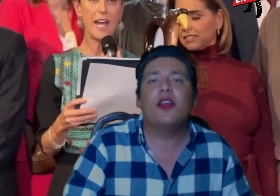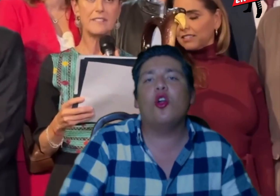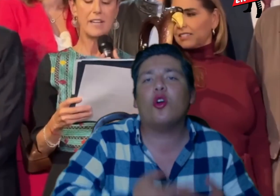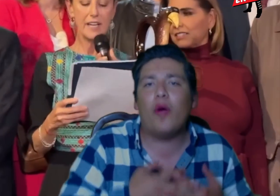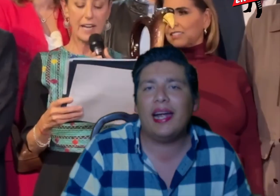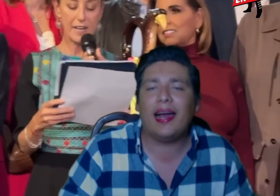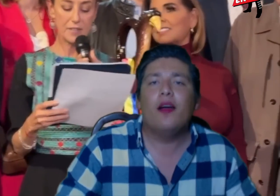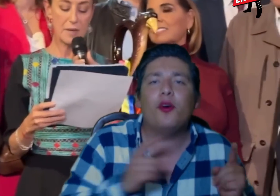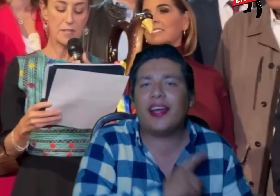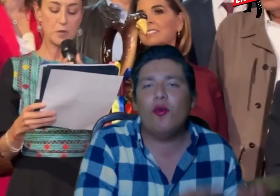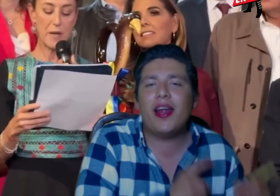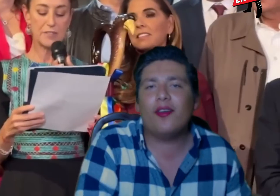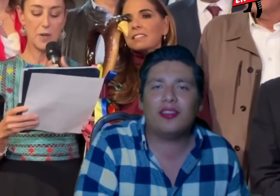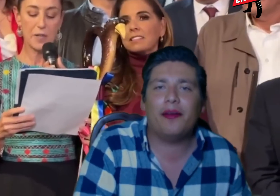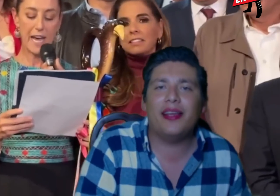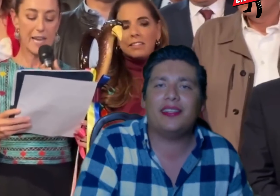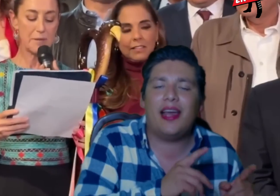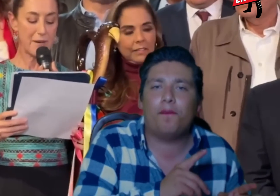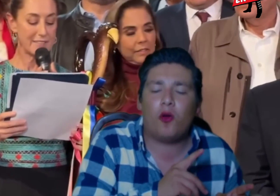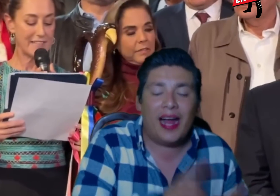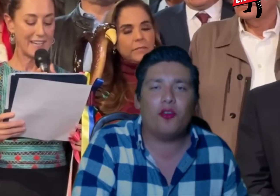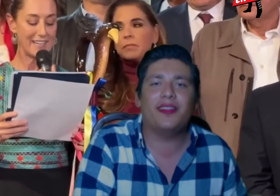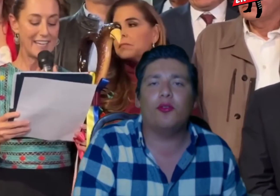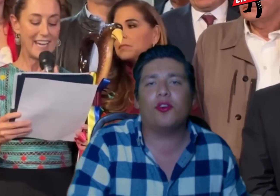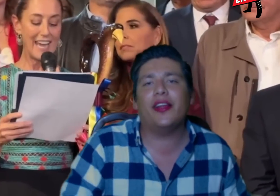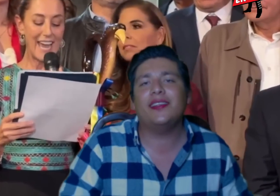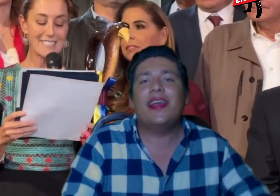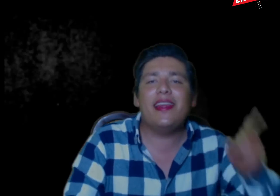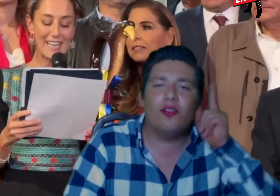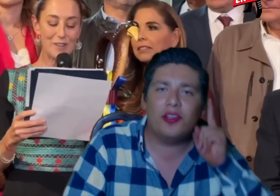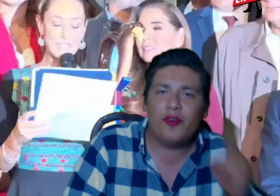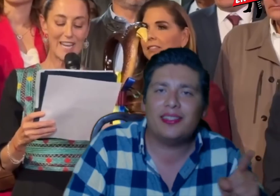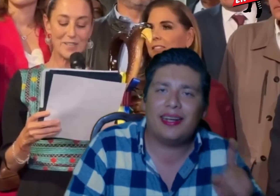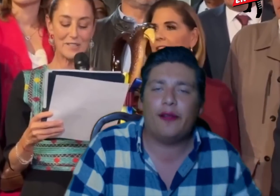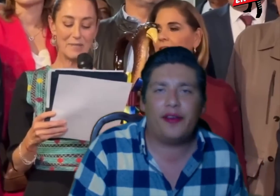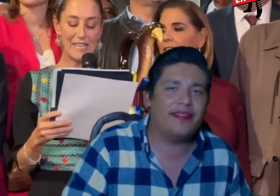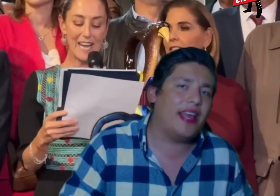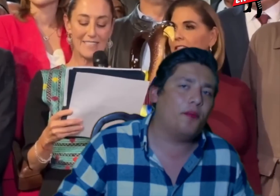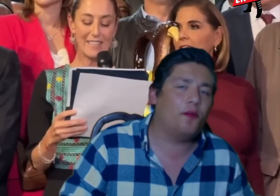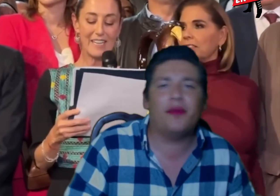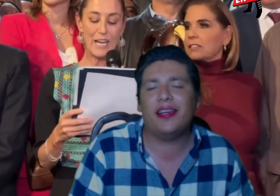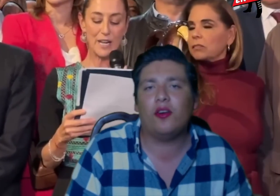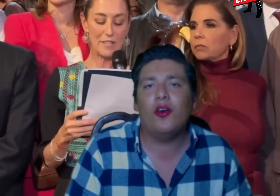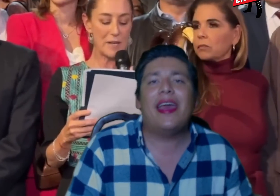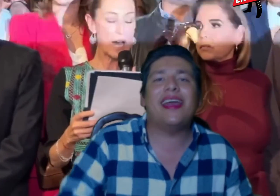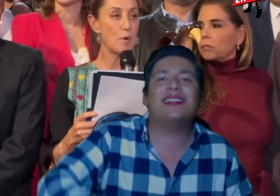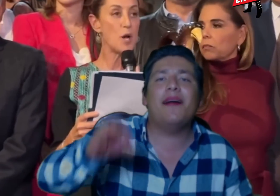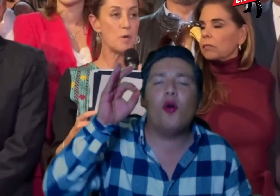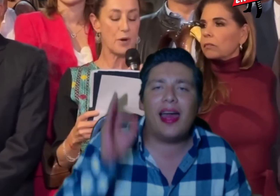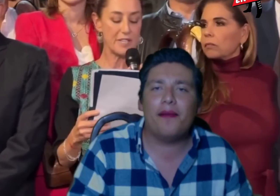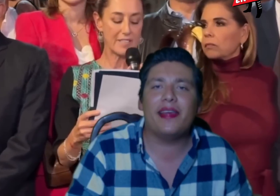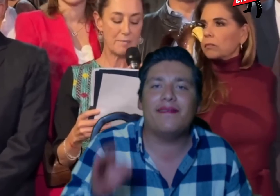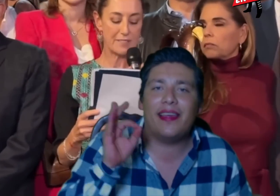simplemente no cuaja, porque una y otra vez se ha cometido errores y nos demuestra que el Frente Amplio por México